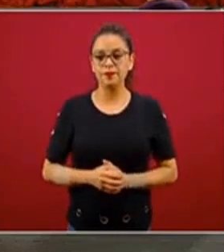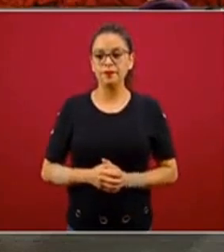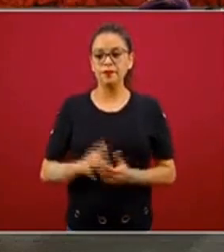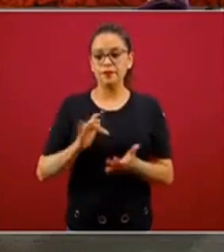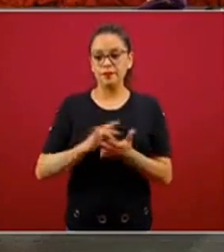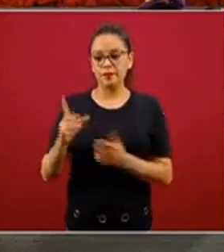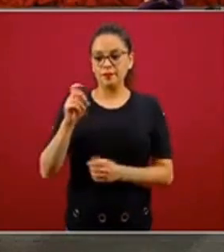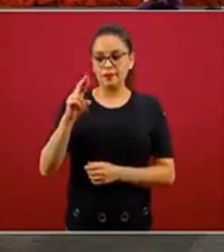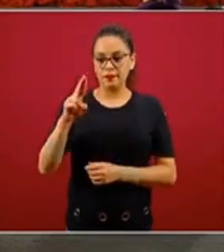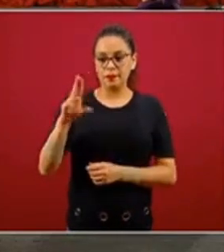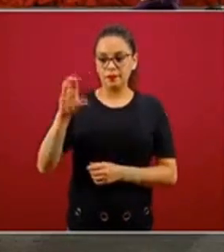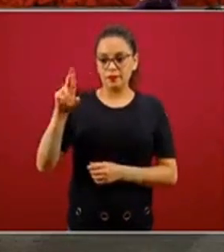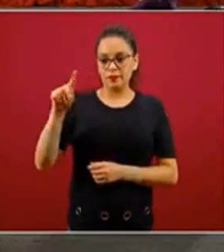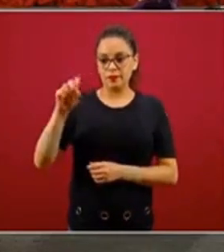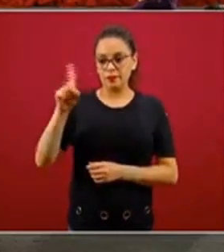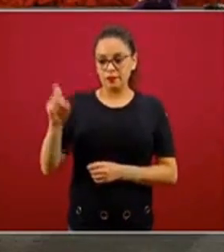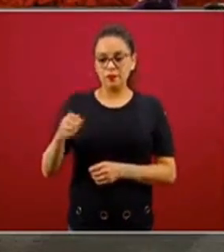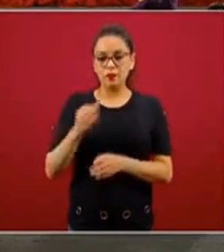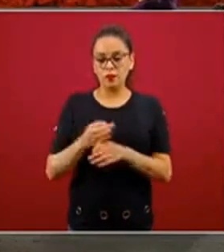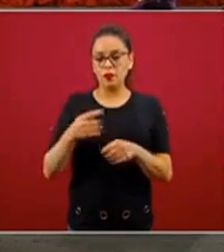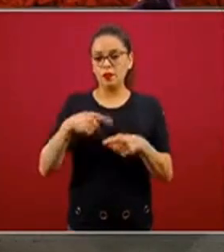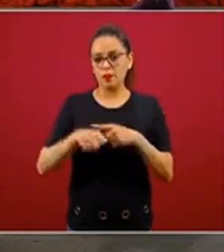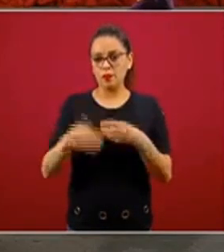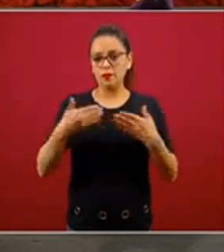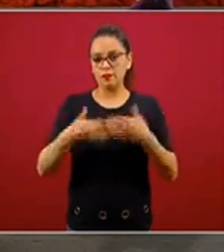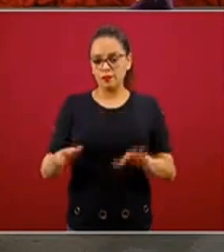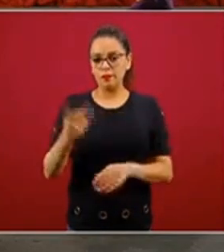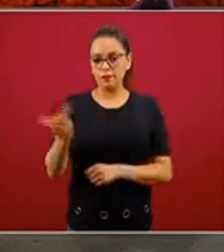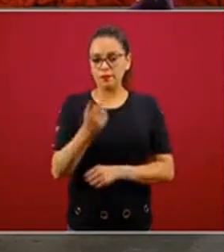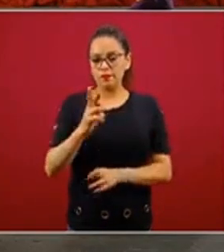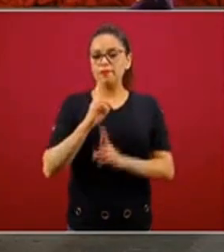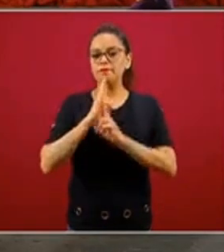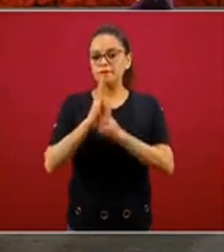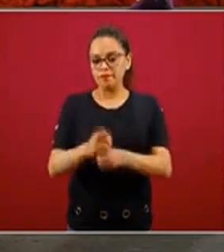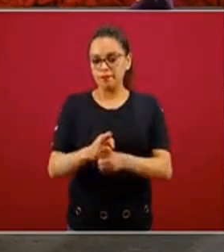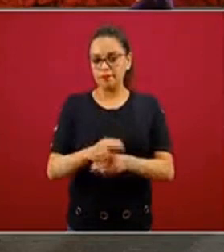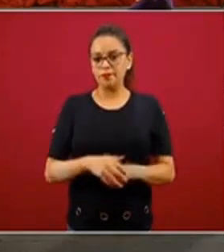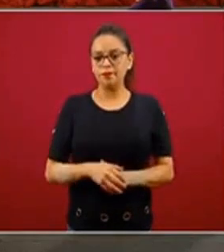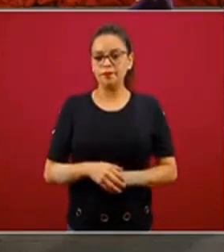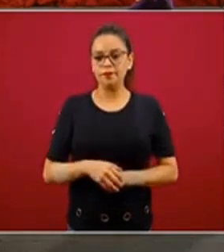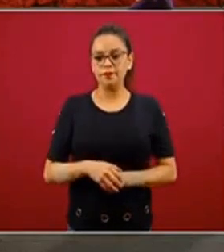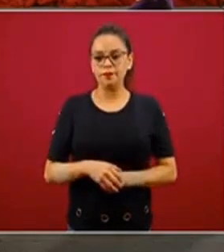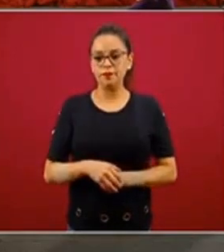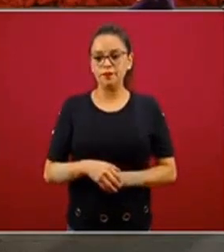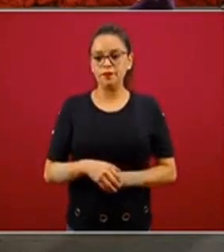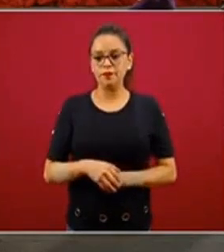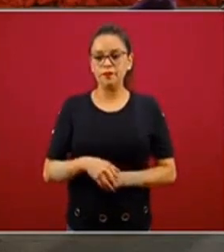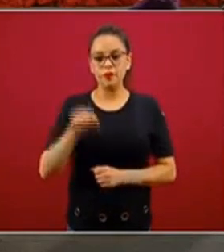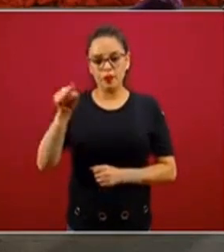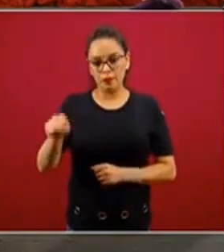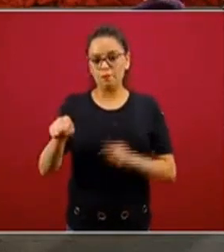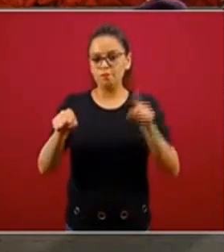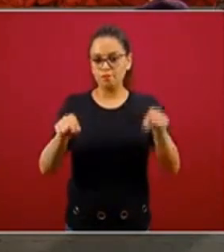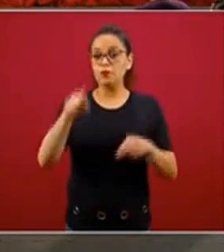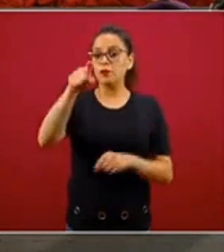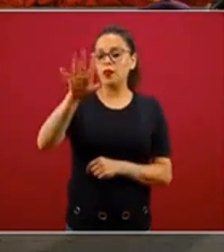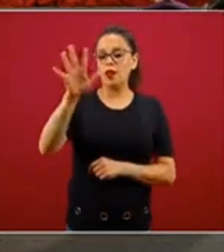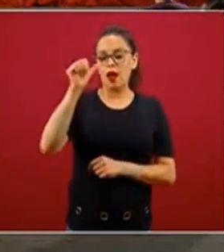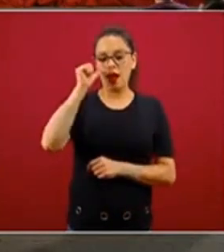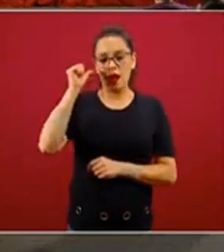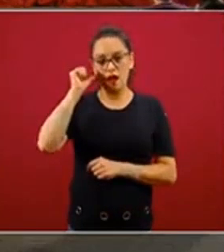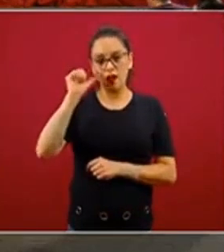sonido. Vamos a abrir a preguntas y respuestas. Usted, Fernanda, usted ya participó ayer. Vamos a darle la oportunidad a un nuevo